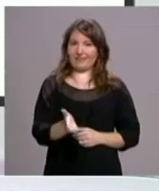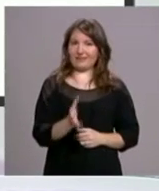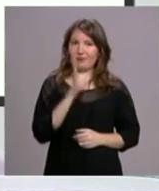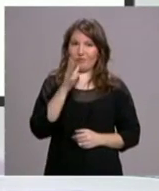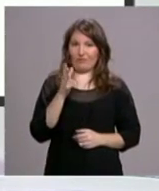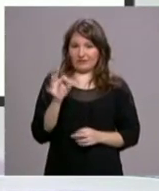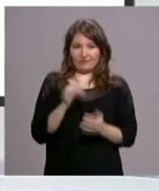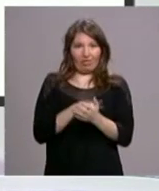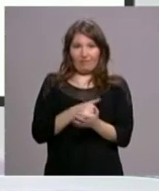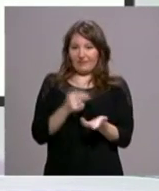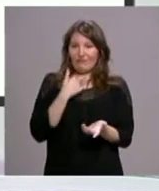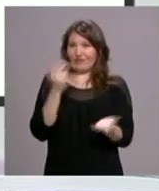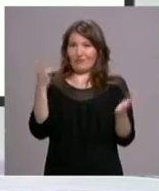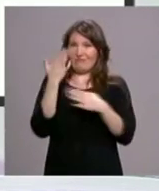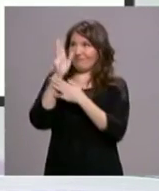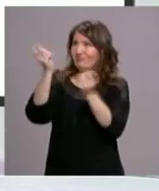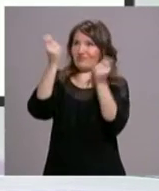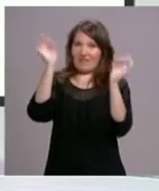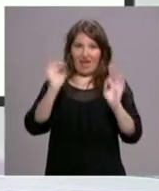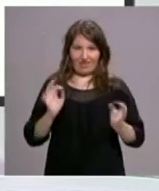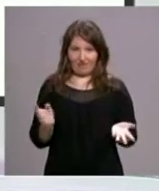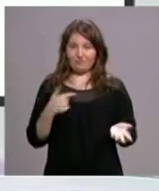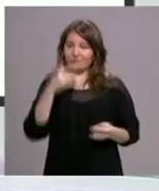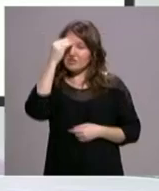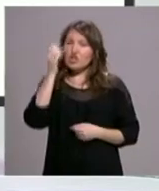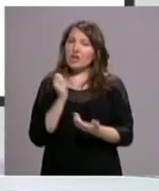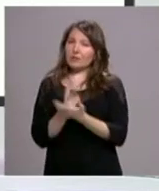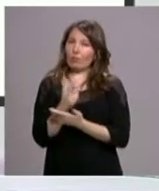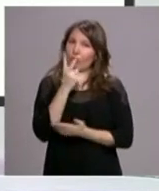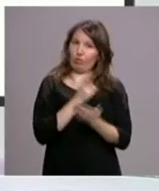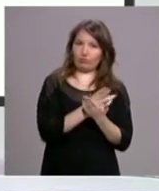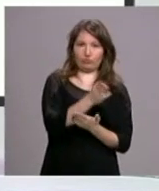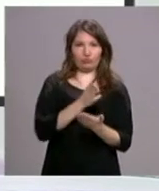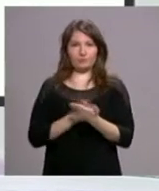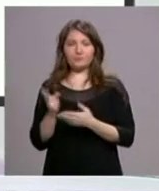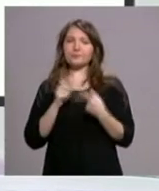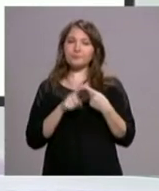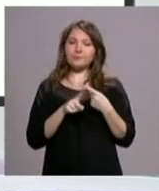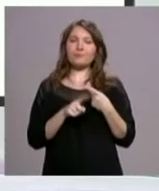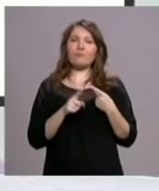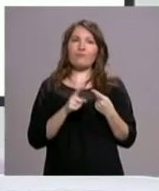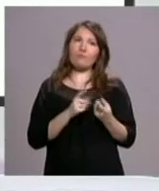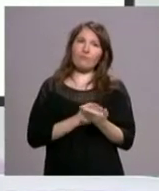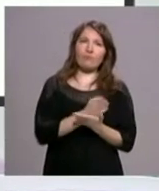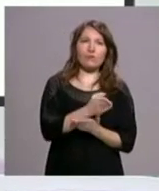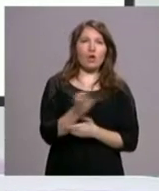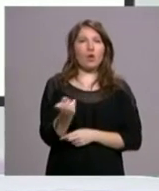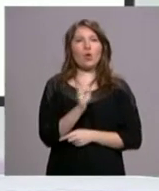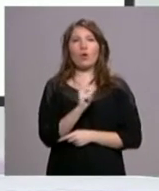dice. El reto yo creo que es doble. Por un lado es no